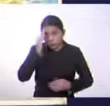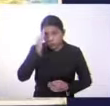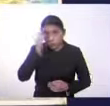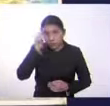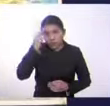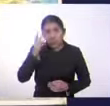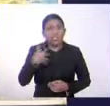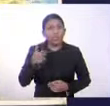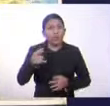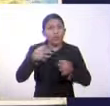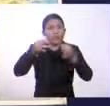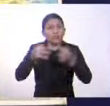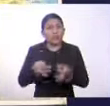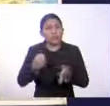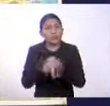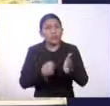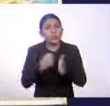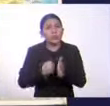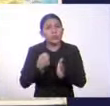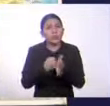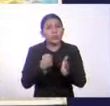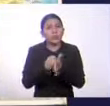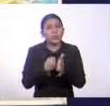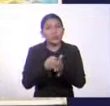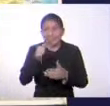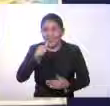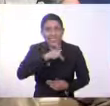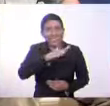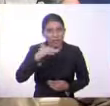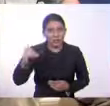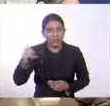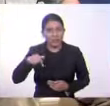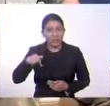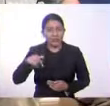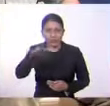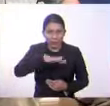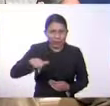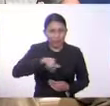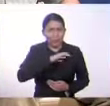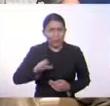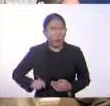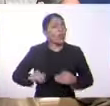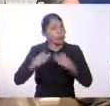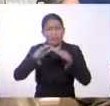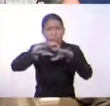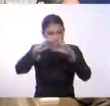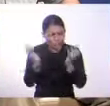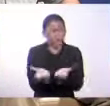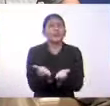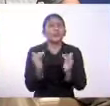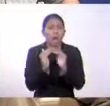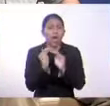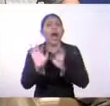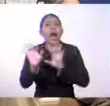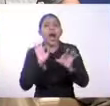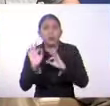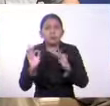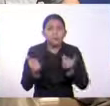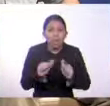son auténticas conquistas. Así a nivel nacional, pero también a nivel internacional habrán algunos